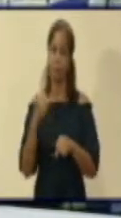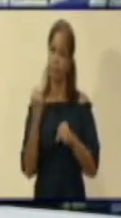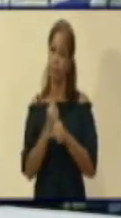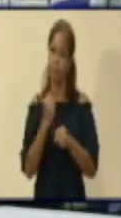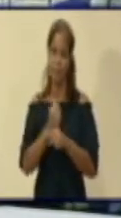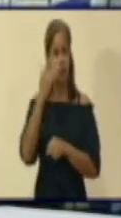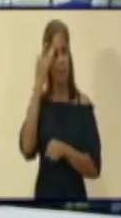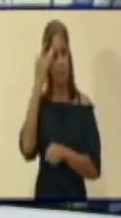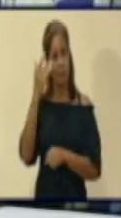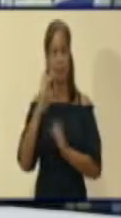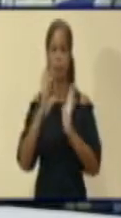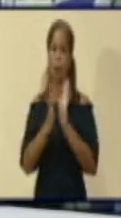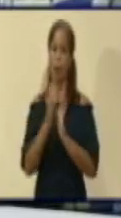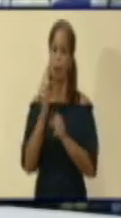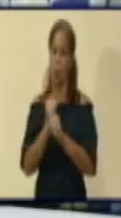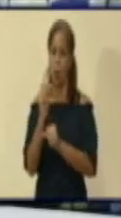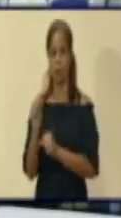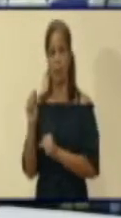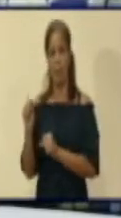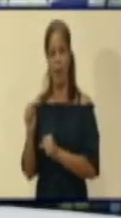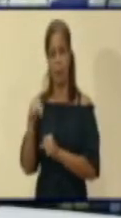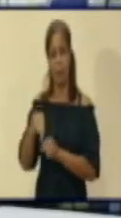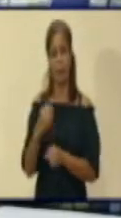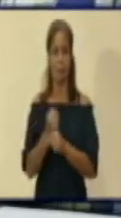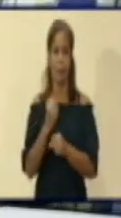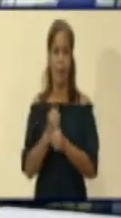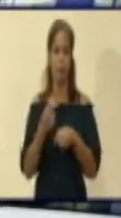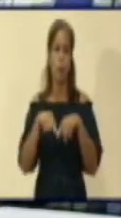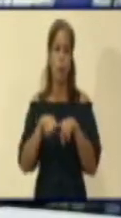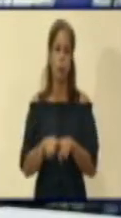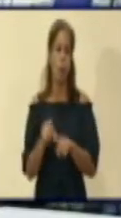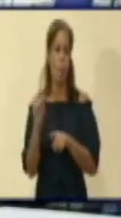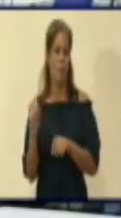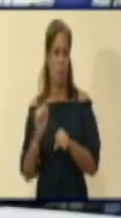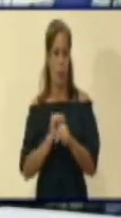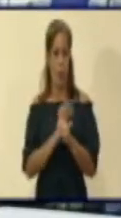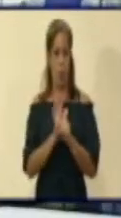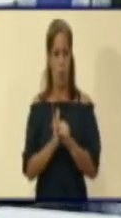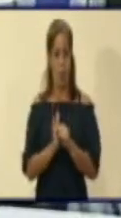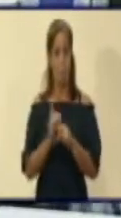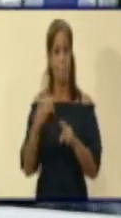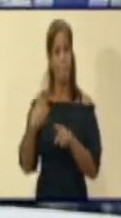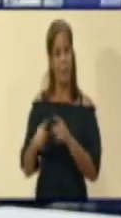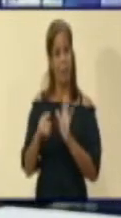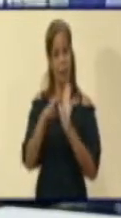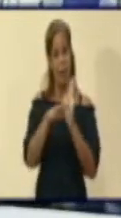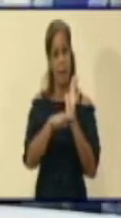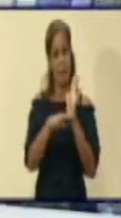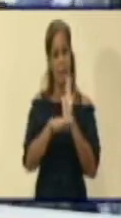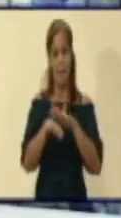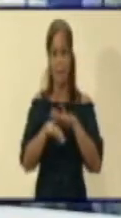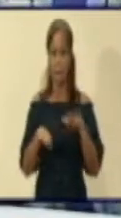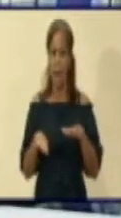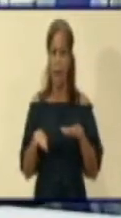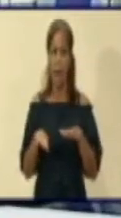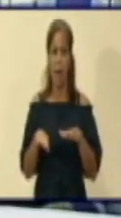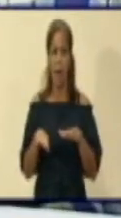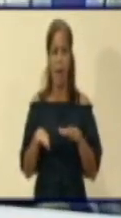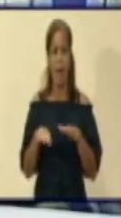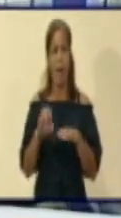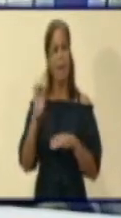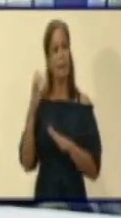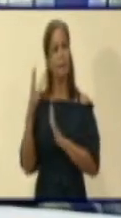felicitación y la exhortación a seguir adelante, porque no sabemos hasta cuándo va a durar esta tarea. Pero las medidas, como ya se dijo, a partir de la fase que está Bayamo y que está Granma,